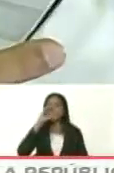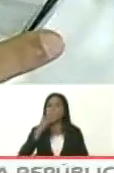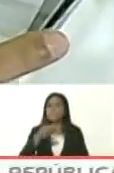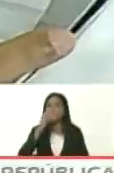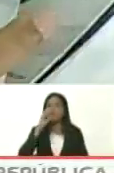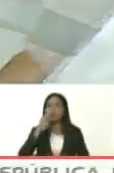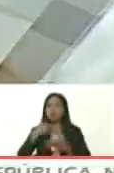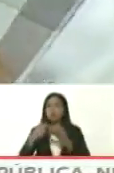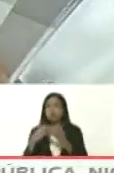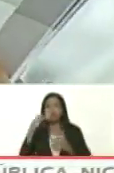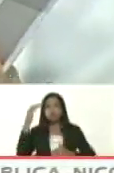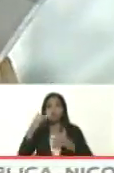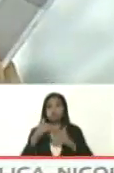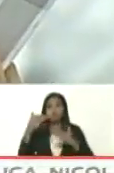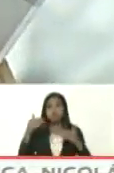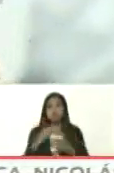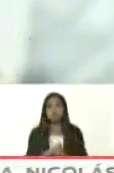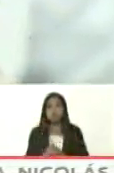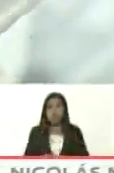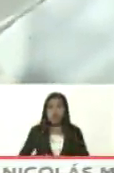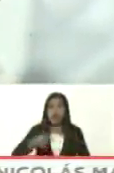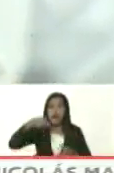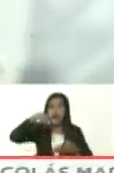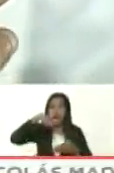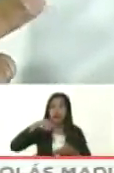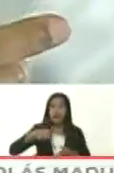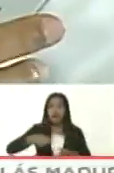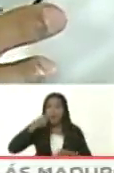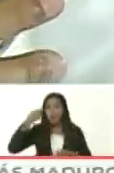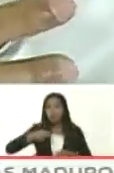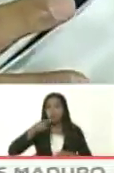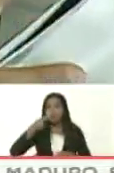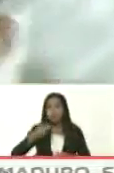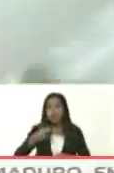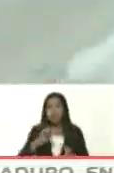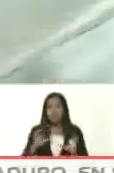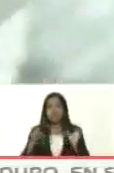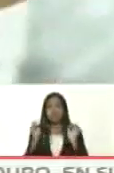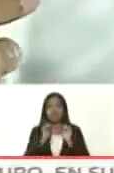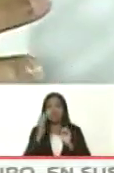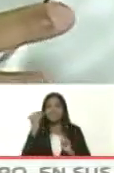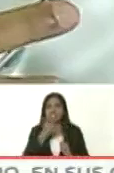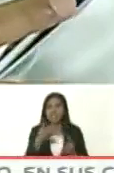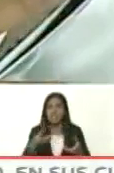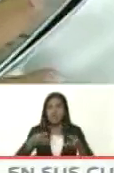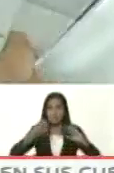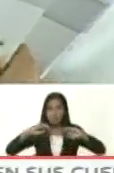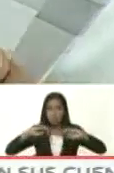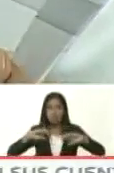los tamaños, jarras, cucharas, hielera, platos,